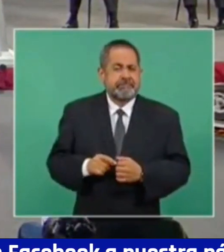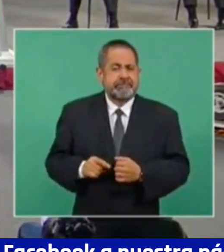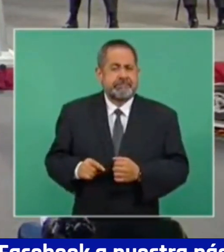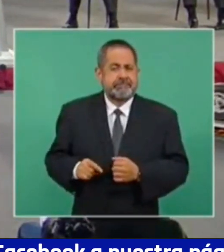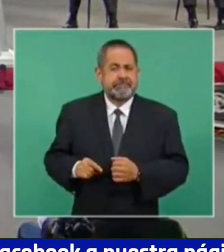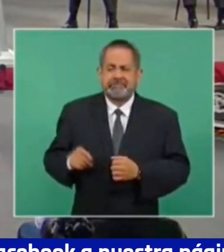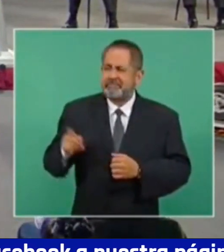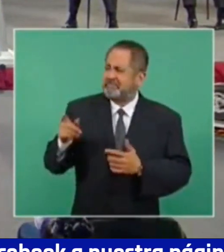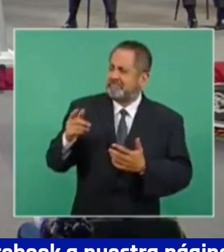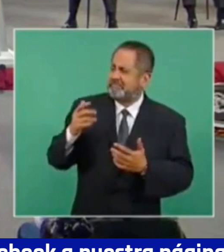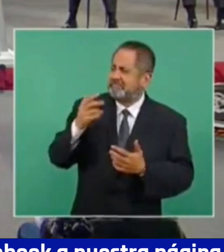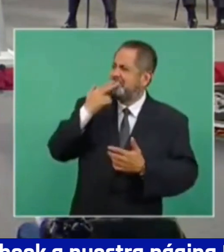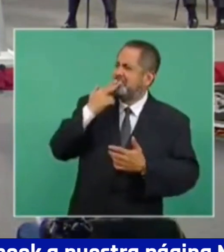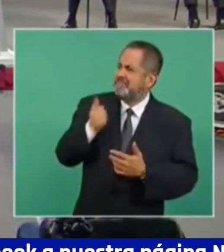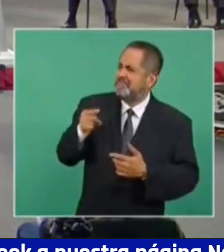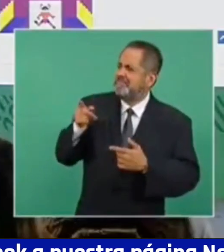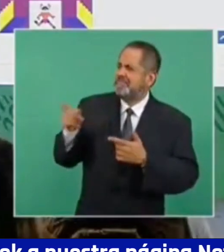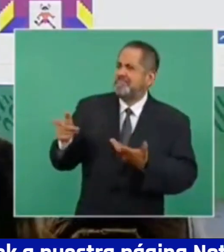desnudo,